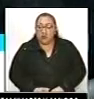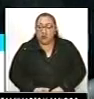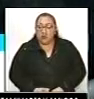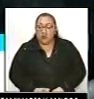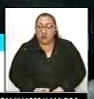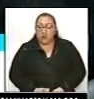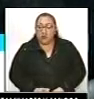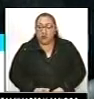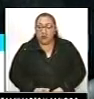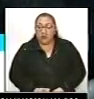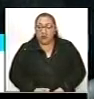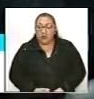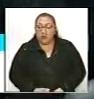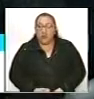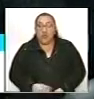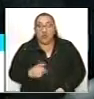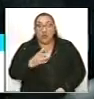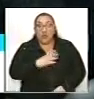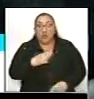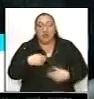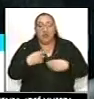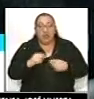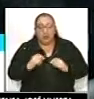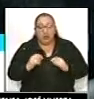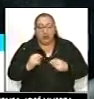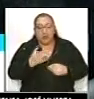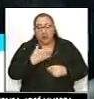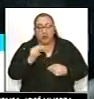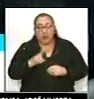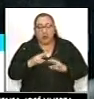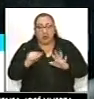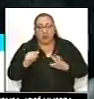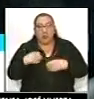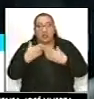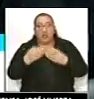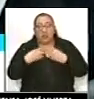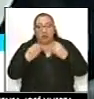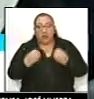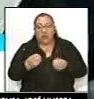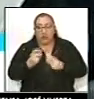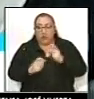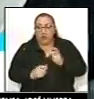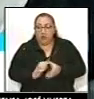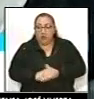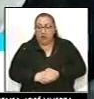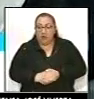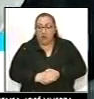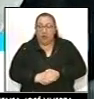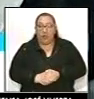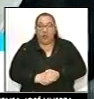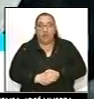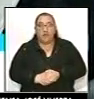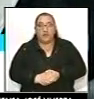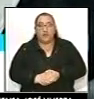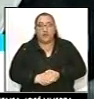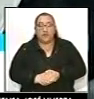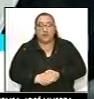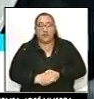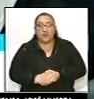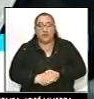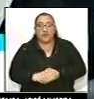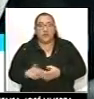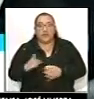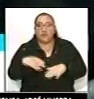lo trató de mejorarlo en el 2016 a través de darle la oportunidad a las personas que no podían